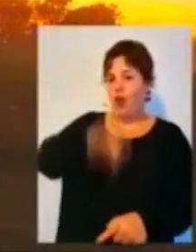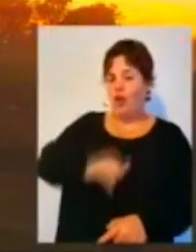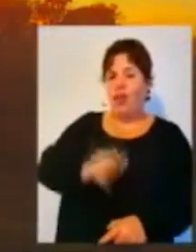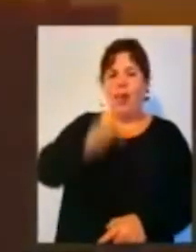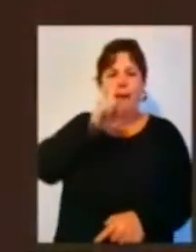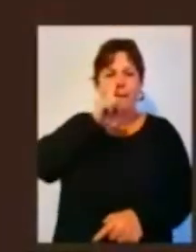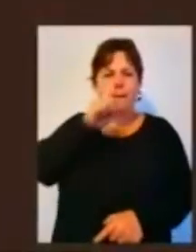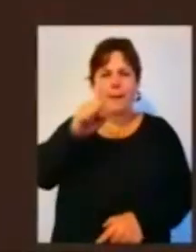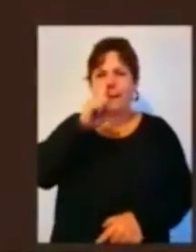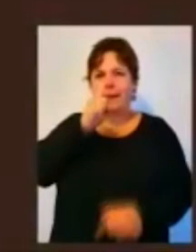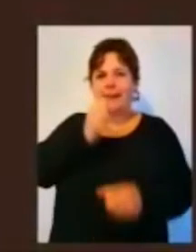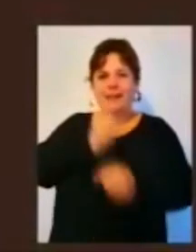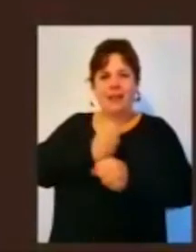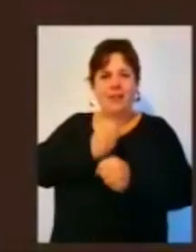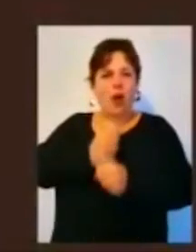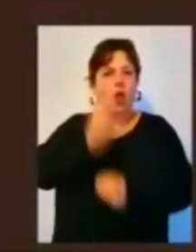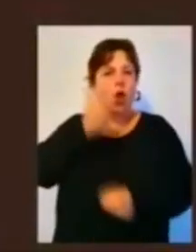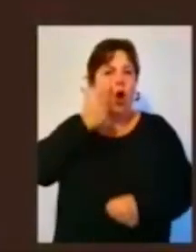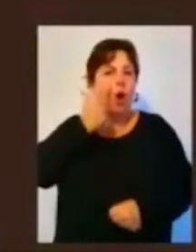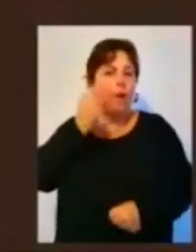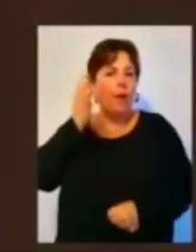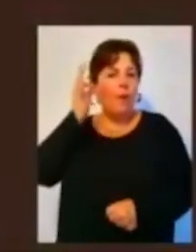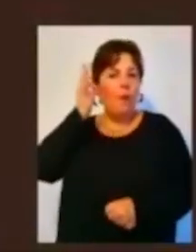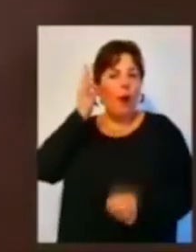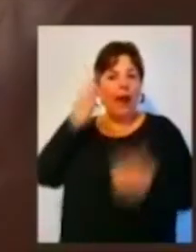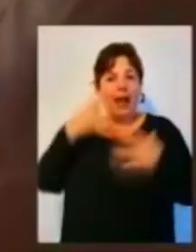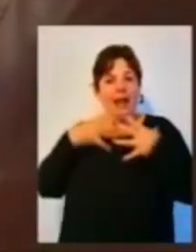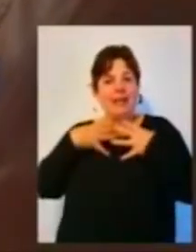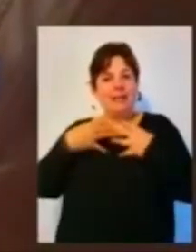¿Qué es Ministerio de Salud Pública?